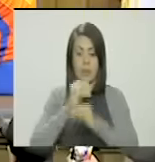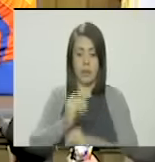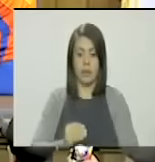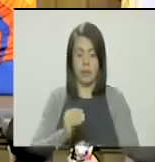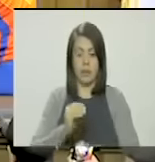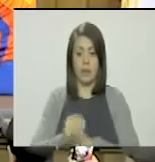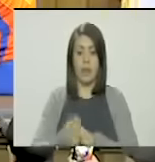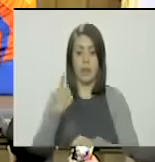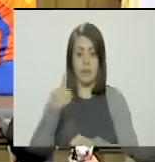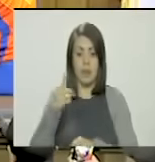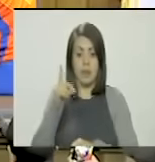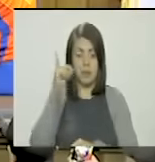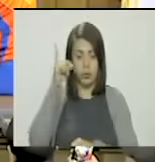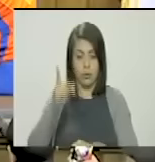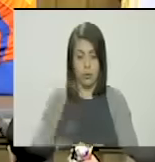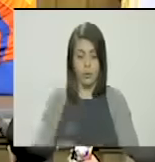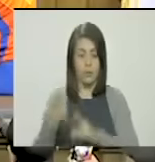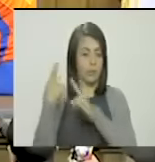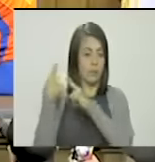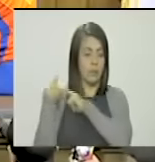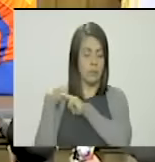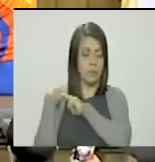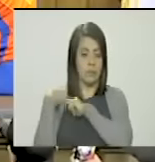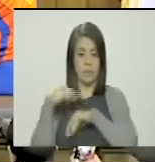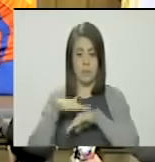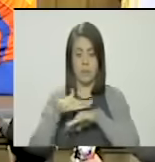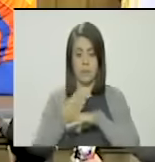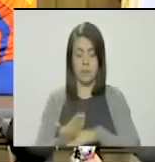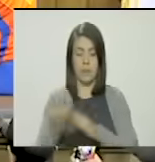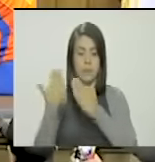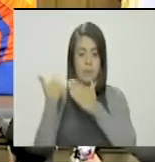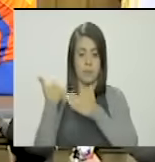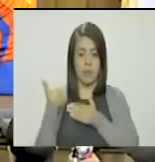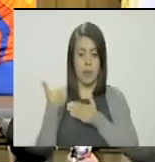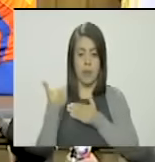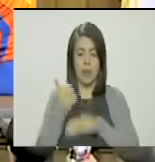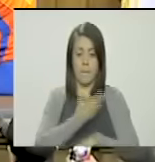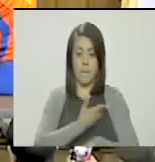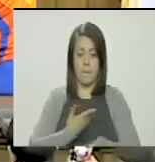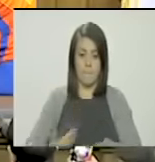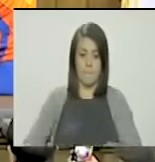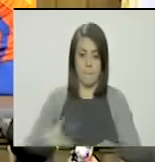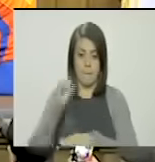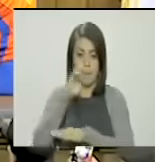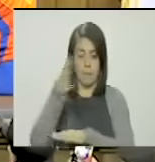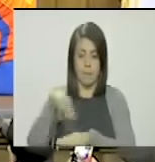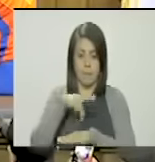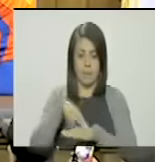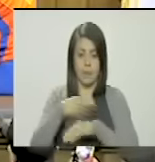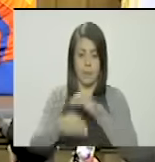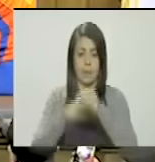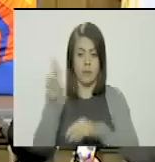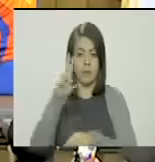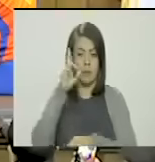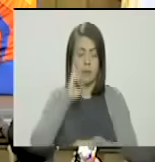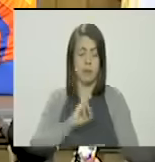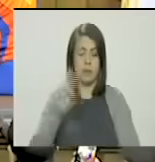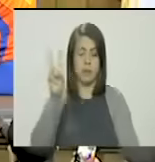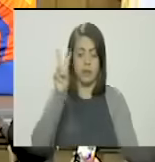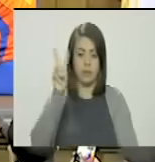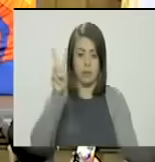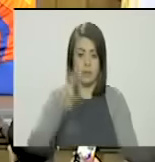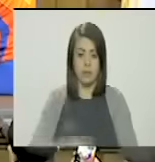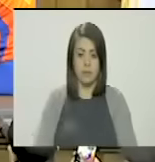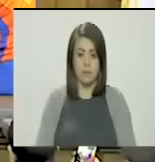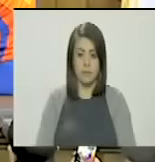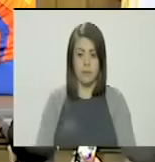como ejercer los deberes y las responsabilidades que le competen como presidente de la Asamblea Nacional de la República Bolivariana